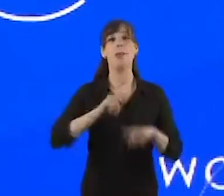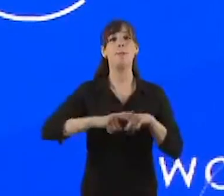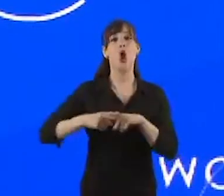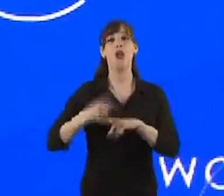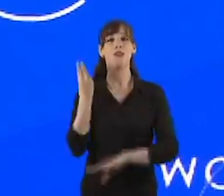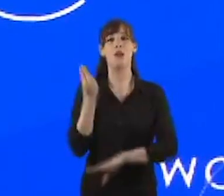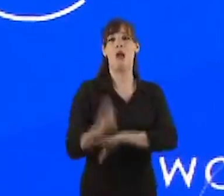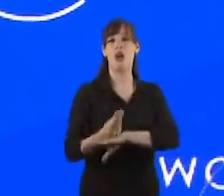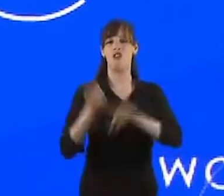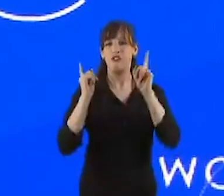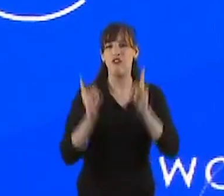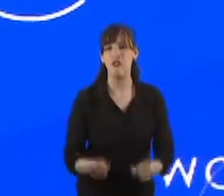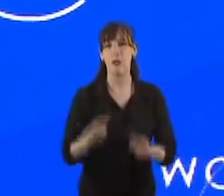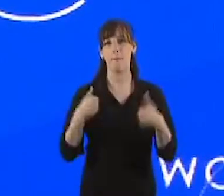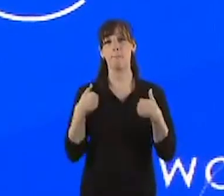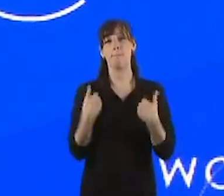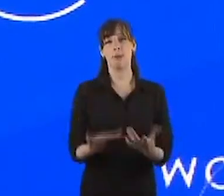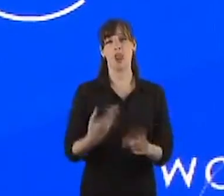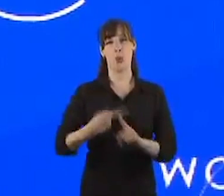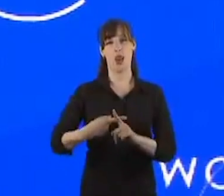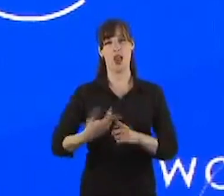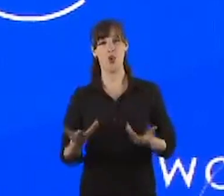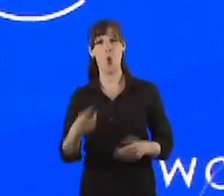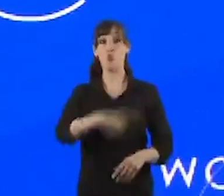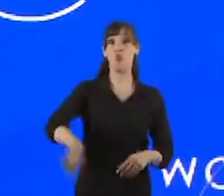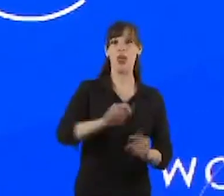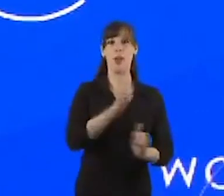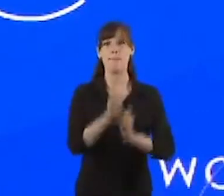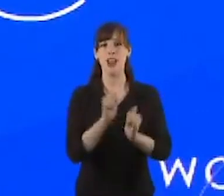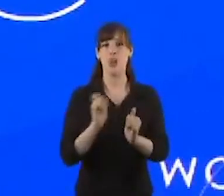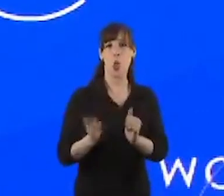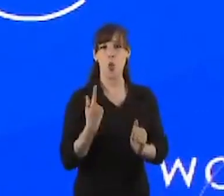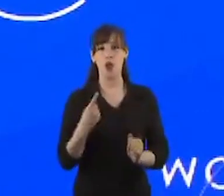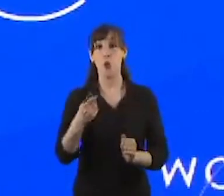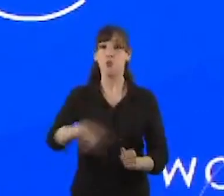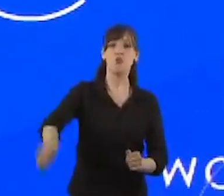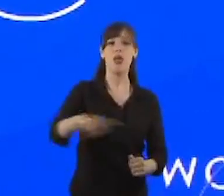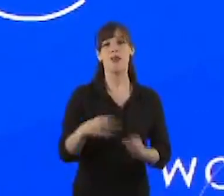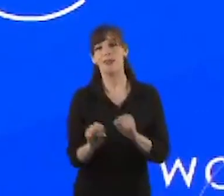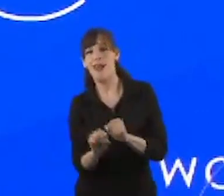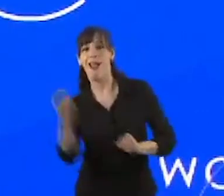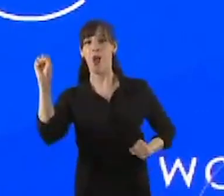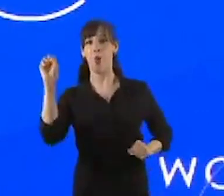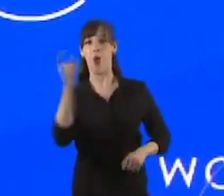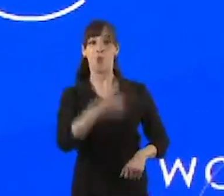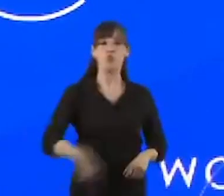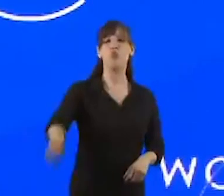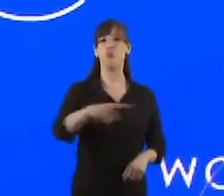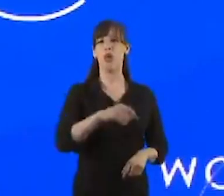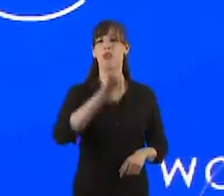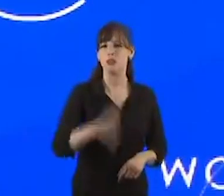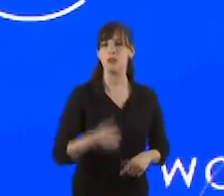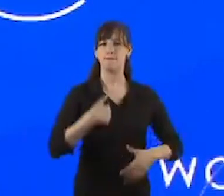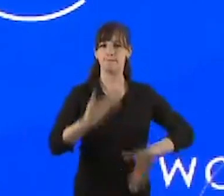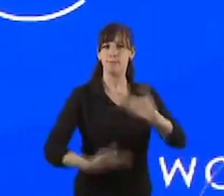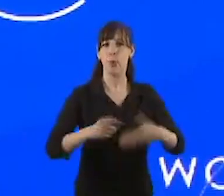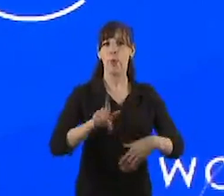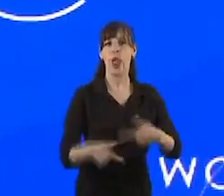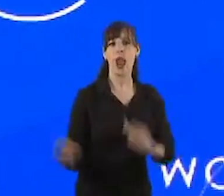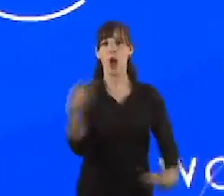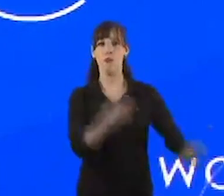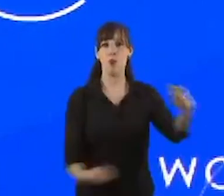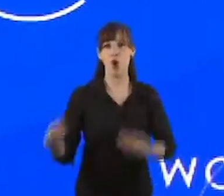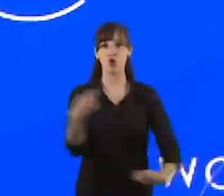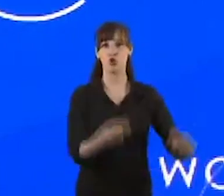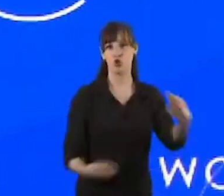privilegios. Ustedes son benefactores sociales, ustedes son héroes, ustedes son los creadores del periodo de prosperidad más extraordinario